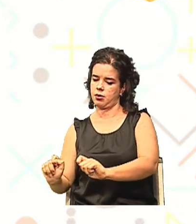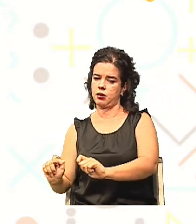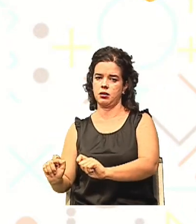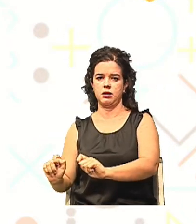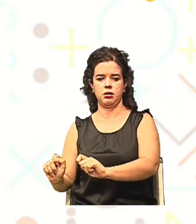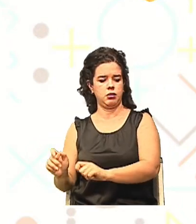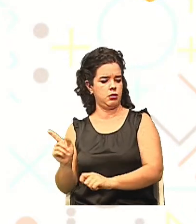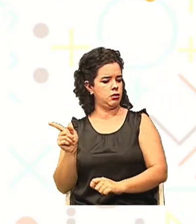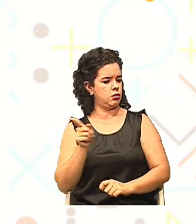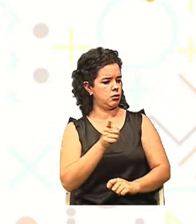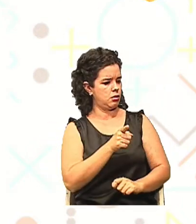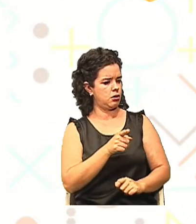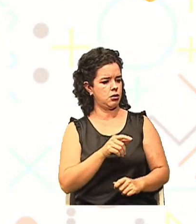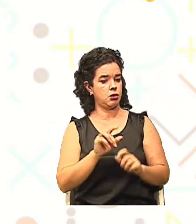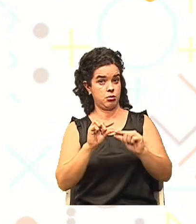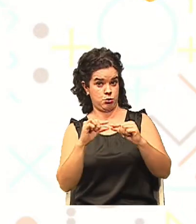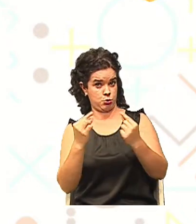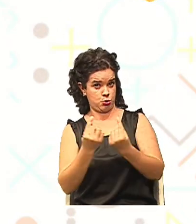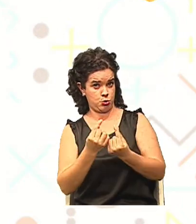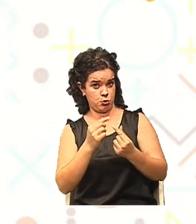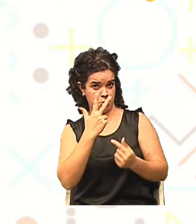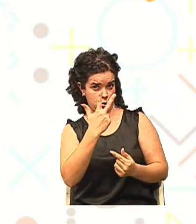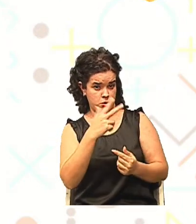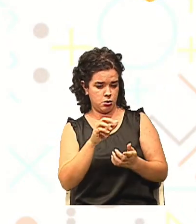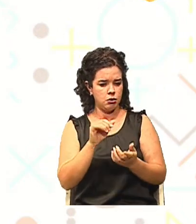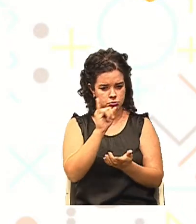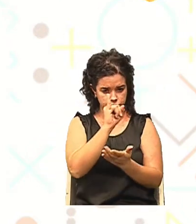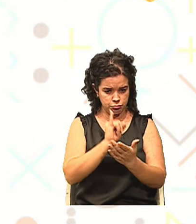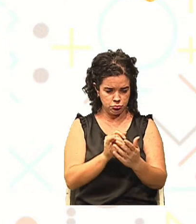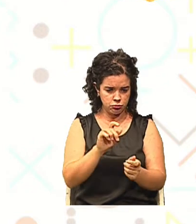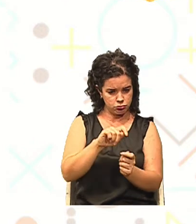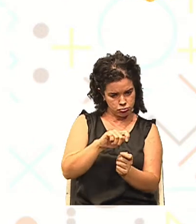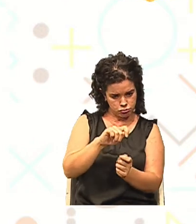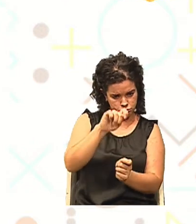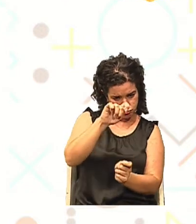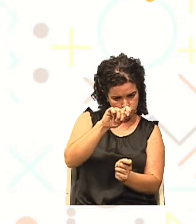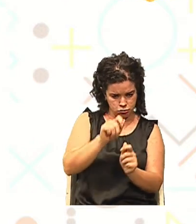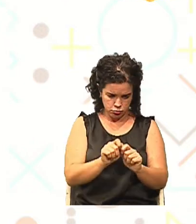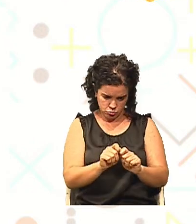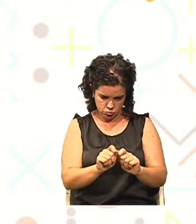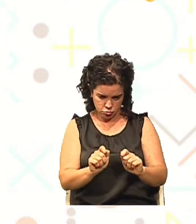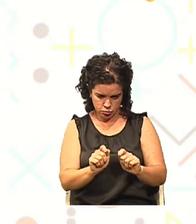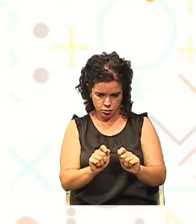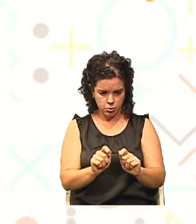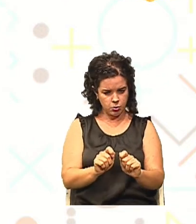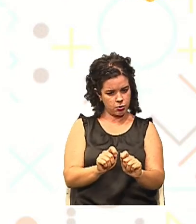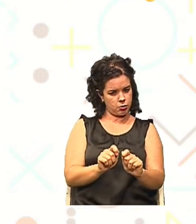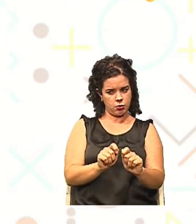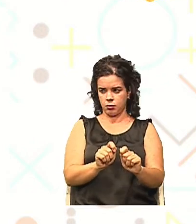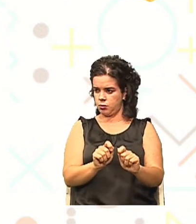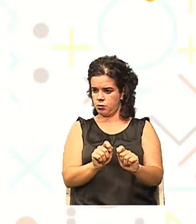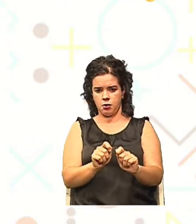y la torre del grupo 3 con sus medidas,